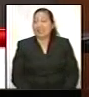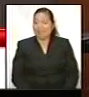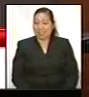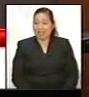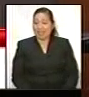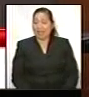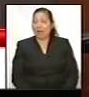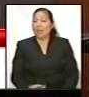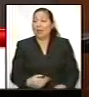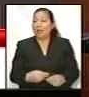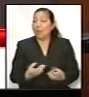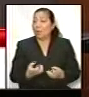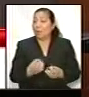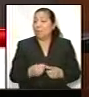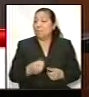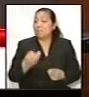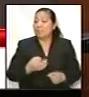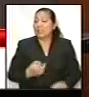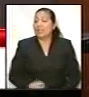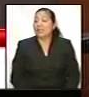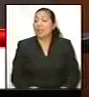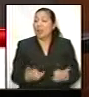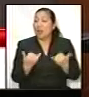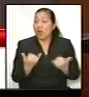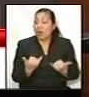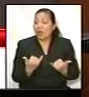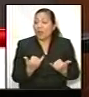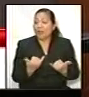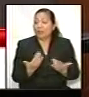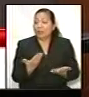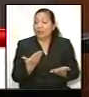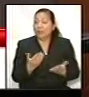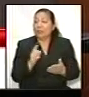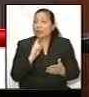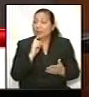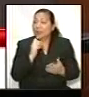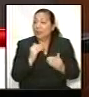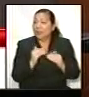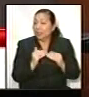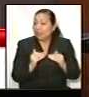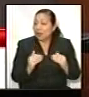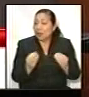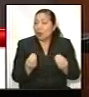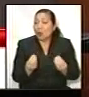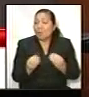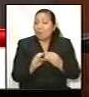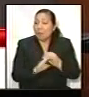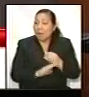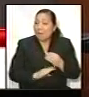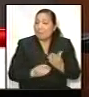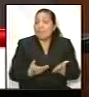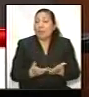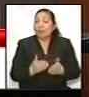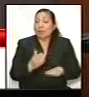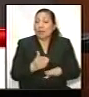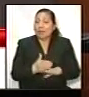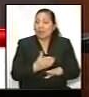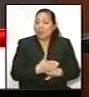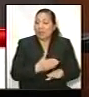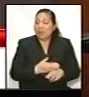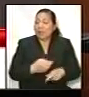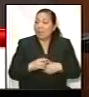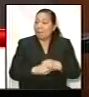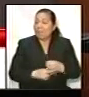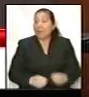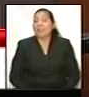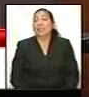efectivamente, las zonas económicas especiales hoy día están siendo catalogadas como base de un desarrollo productivo en los